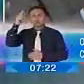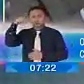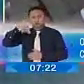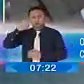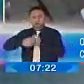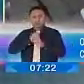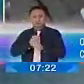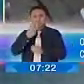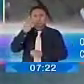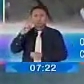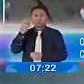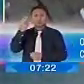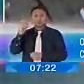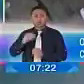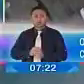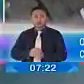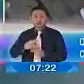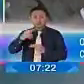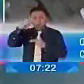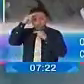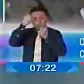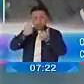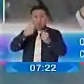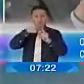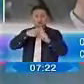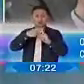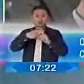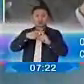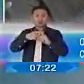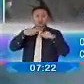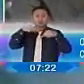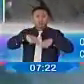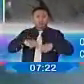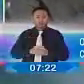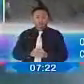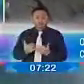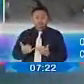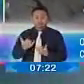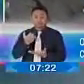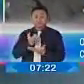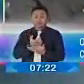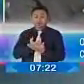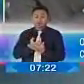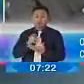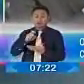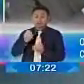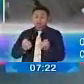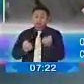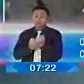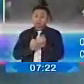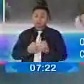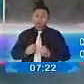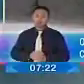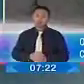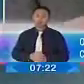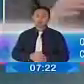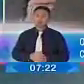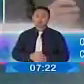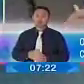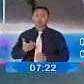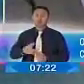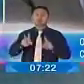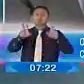en el año 2020, y esas son noticias positivas definitivamente, ya que hoy nuestra economía necesita recursos. ¿Y el tema de las